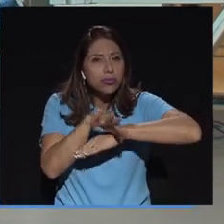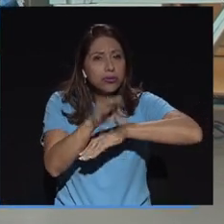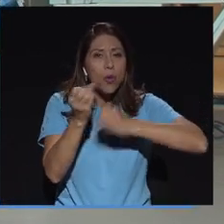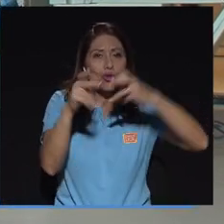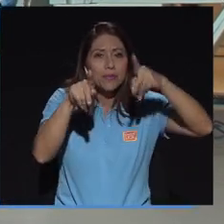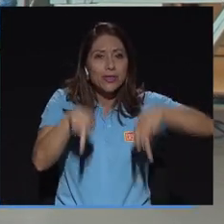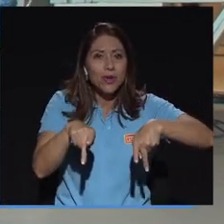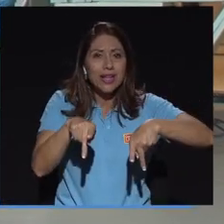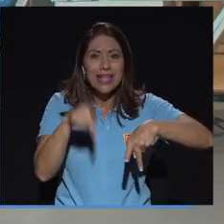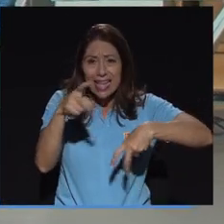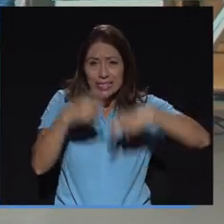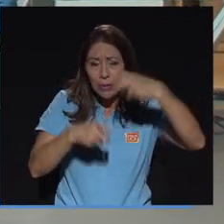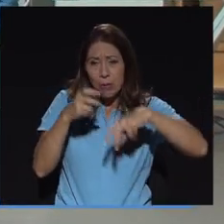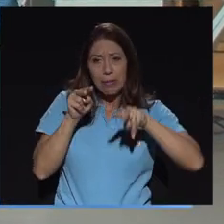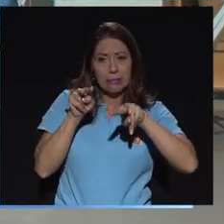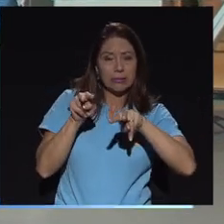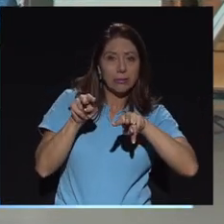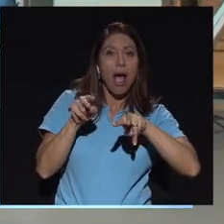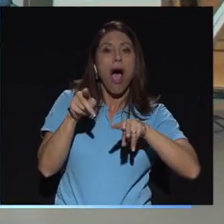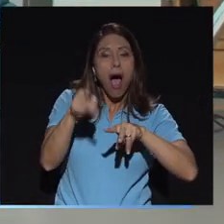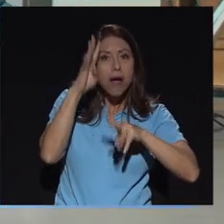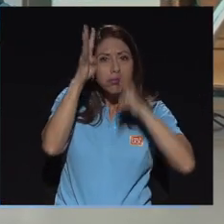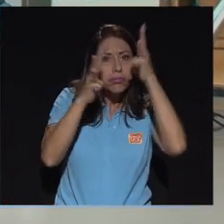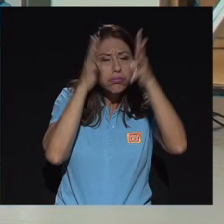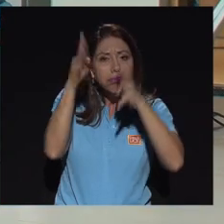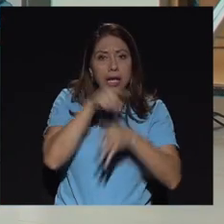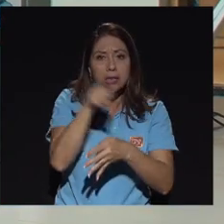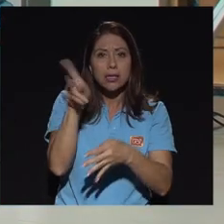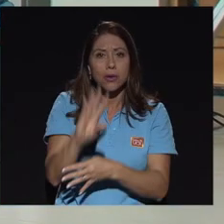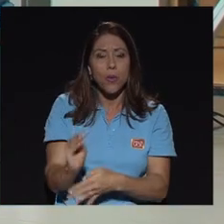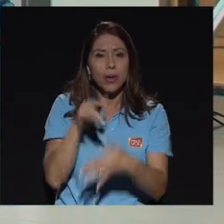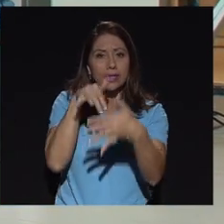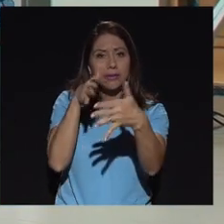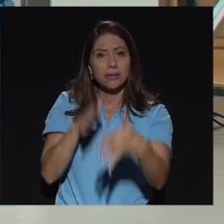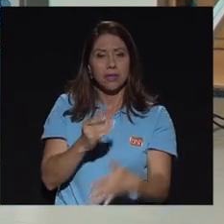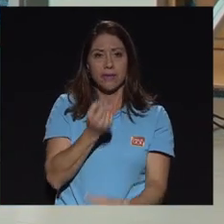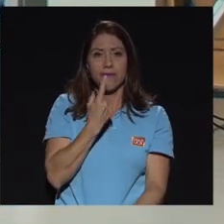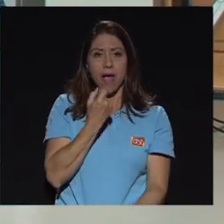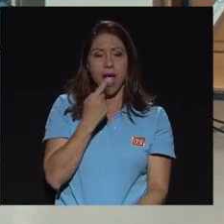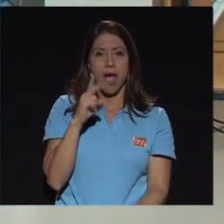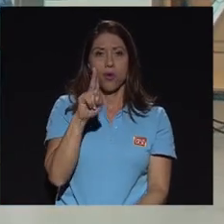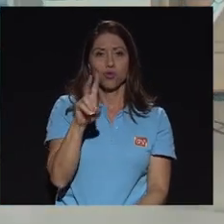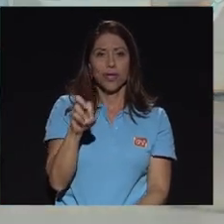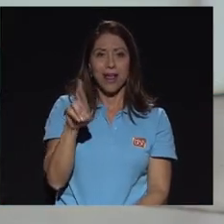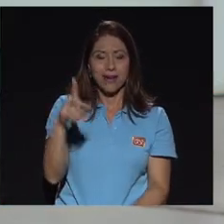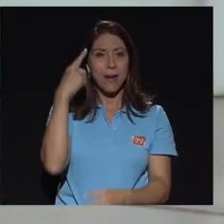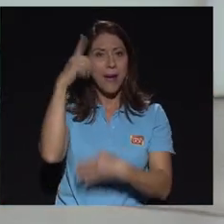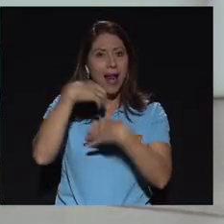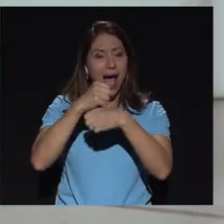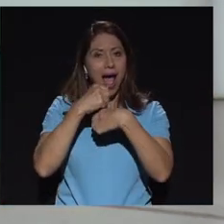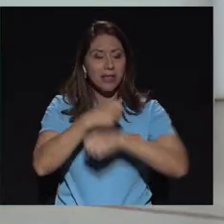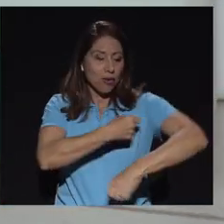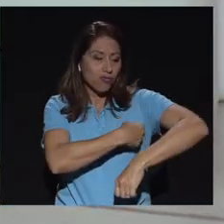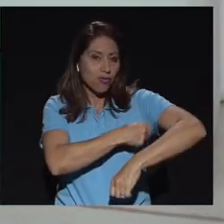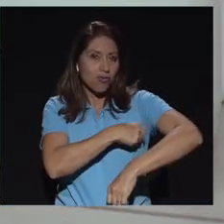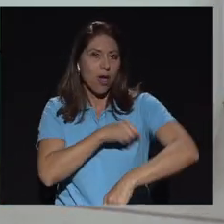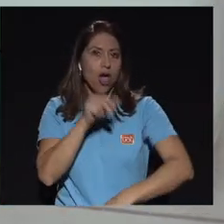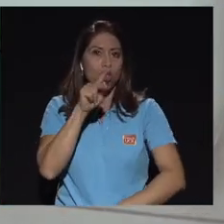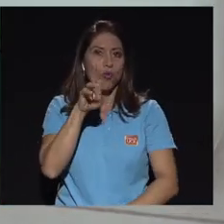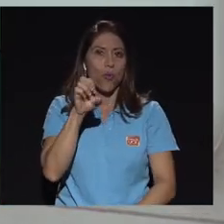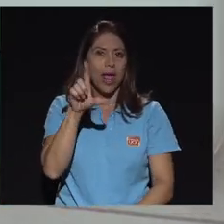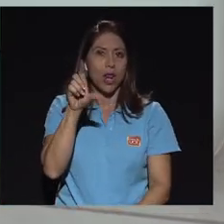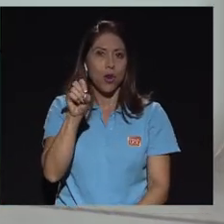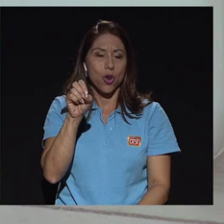personas. Este problema cosmético despertó el ingenio de estas jóvenes estudiantes de farmacia de la UCR para crear Nubelu,